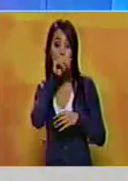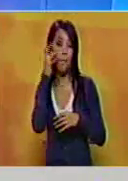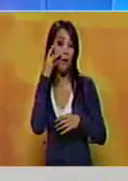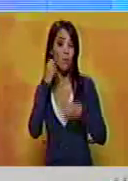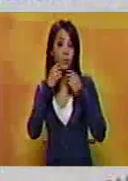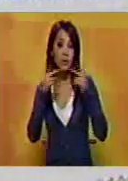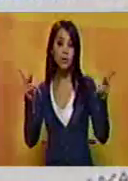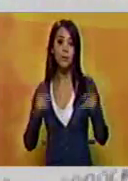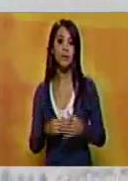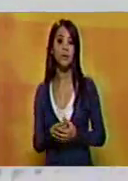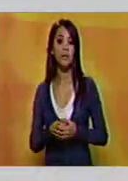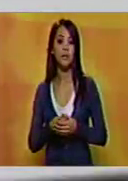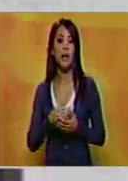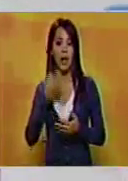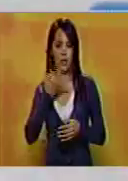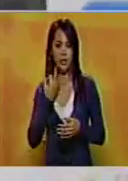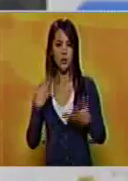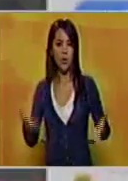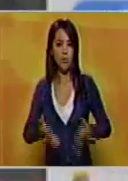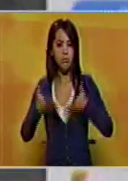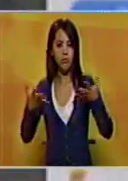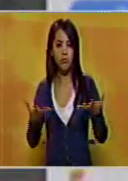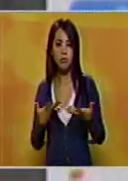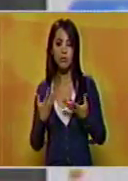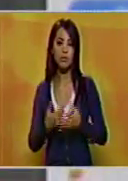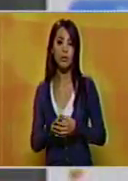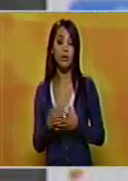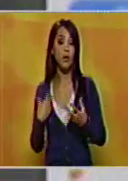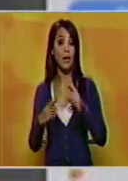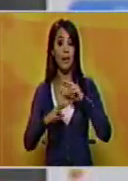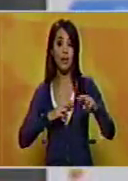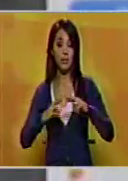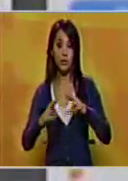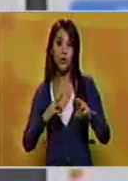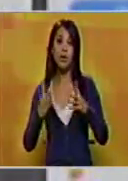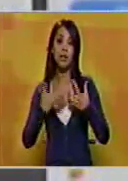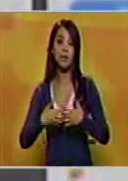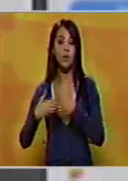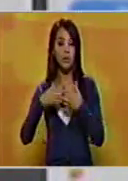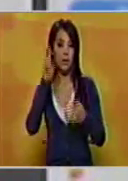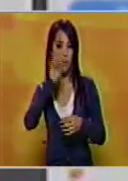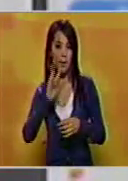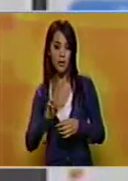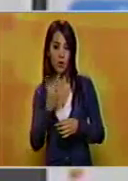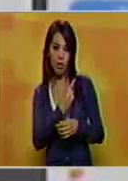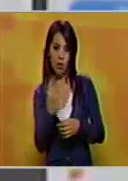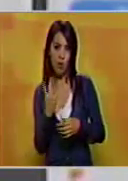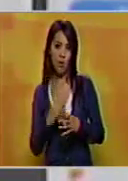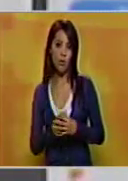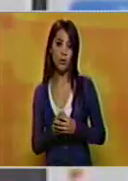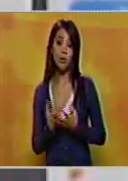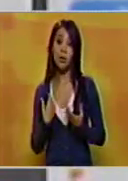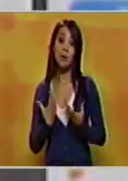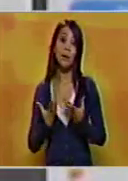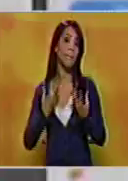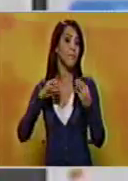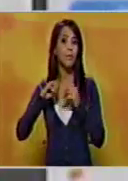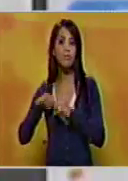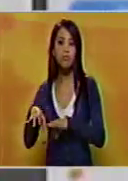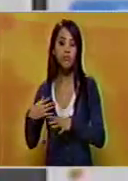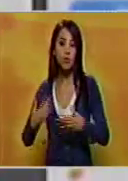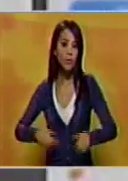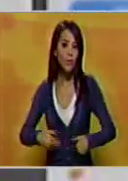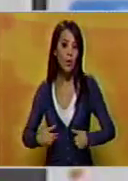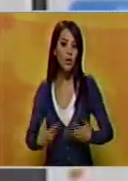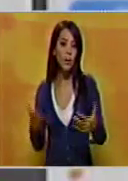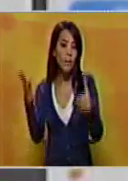Twitter. Robinson aseguró que promoverá el restablecimiento de las relaciones entre Estados Unidos y Venezuela sin abandonar los esfuerzos por hallar